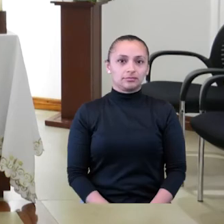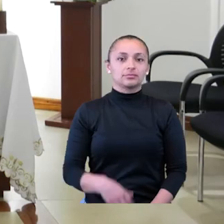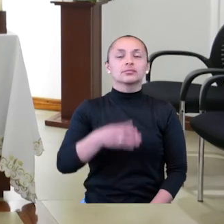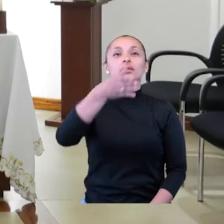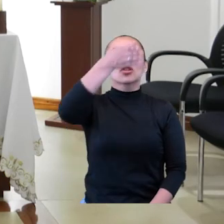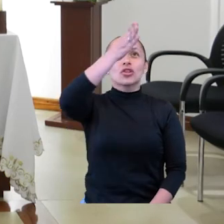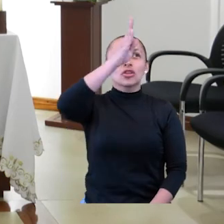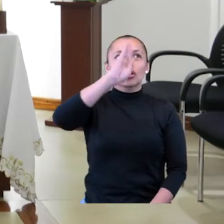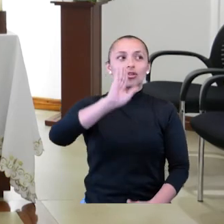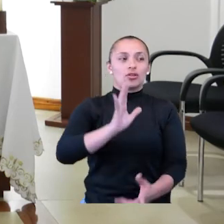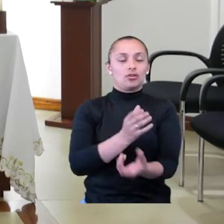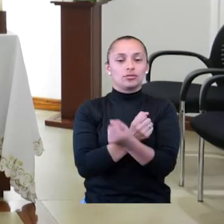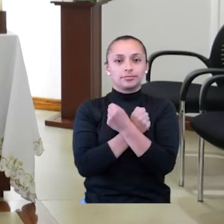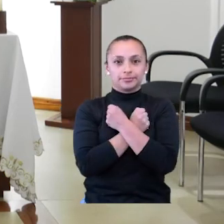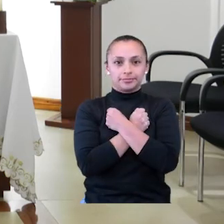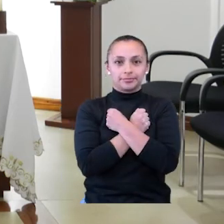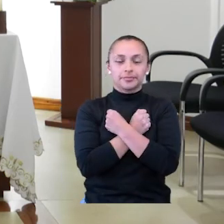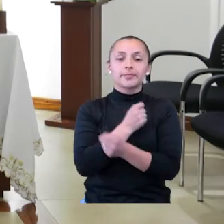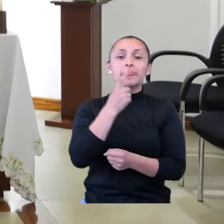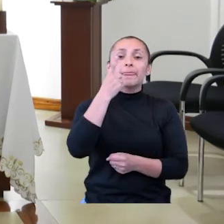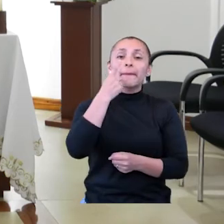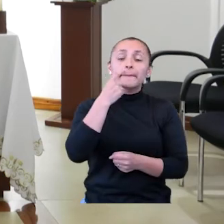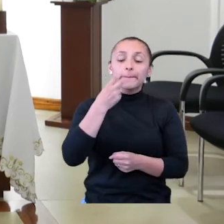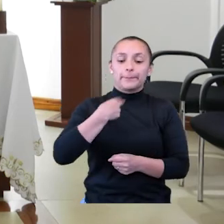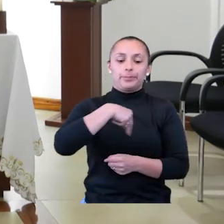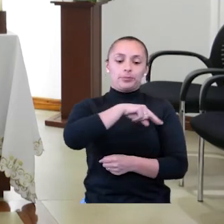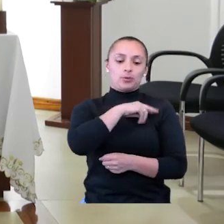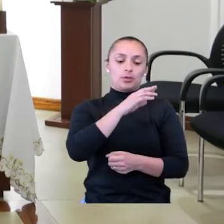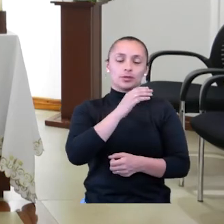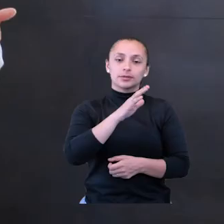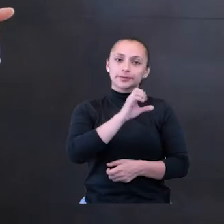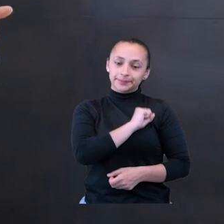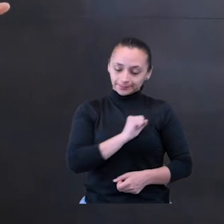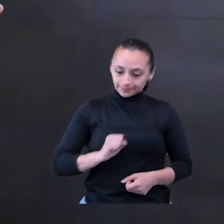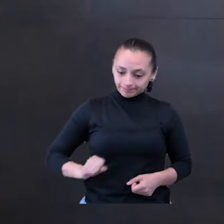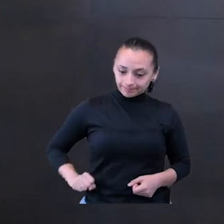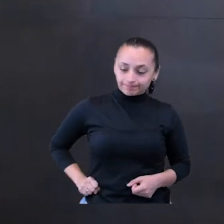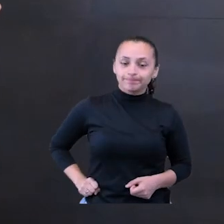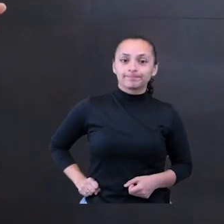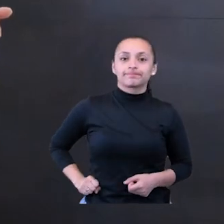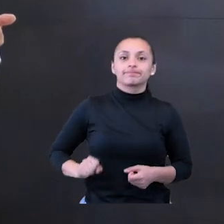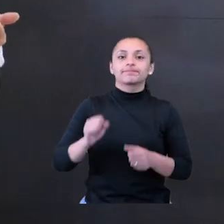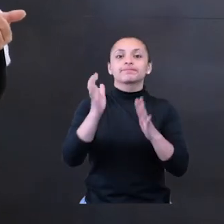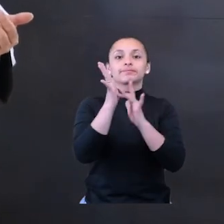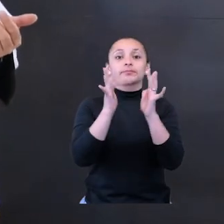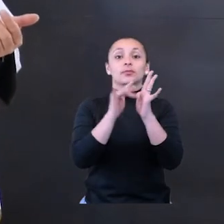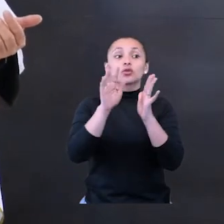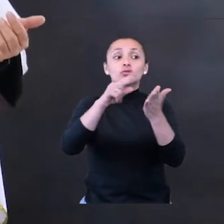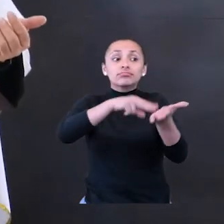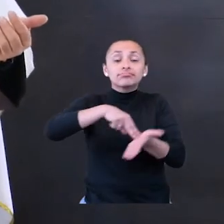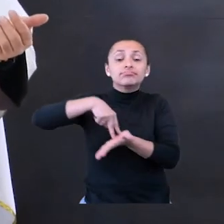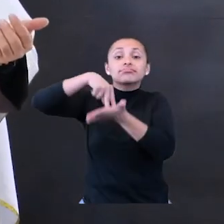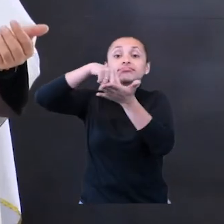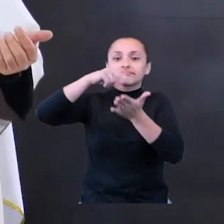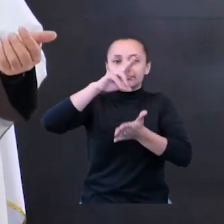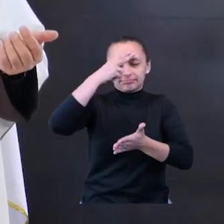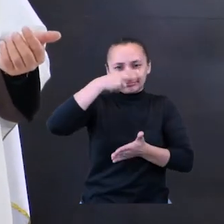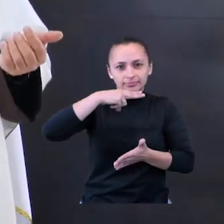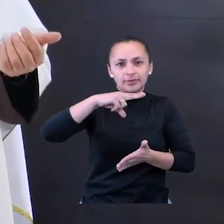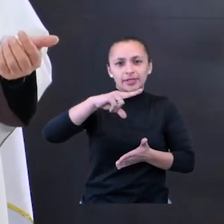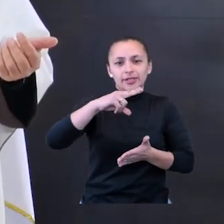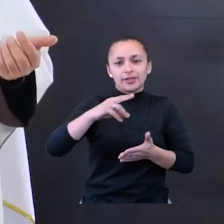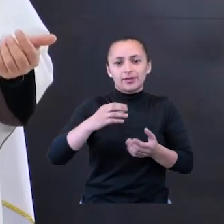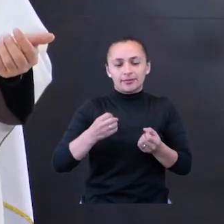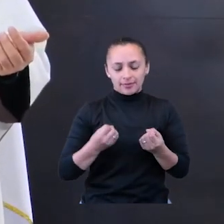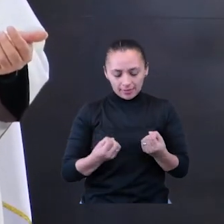dios de amor padre de nuestro señor jesucristo por la resurrección de tu hijo nos has hecho